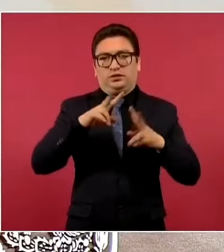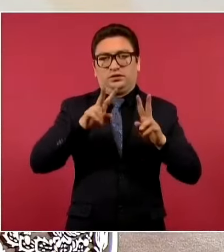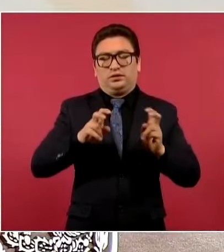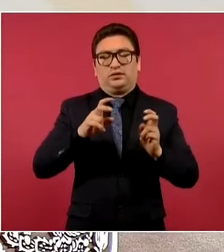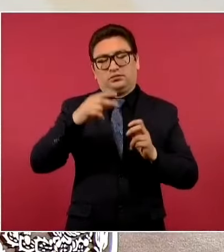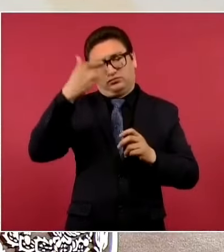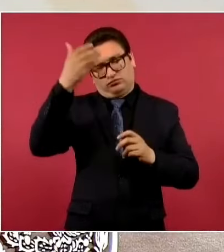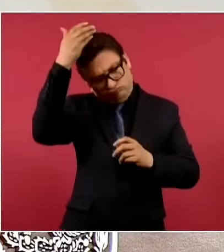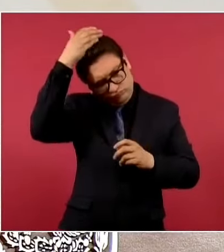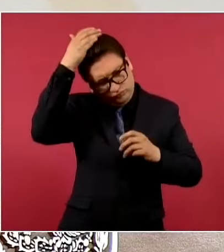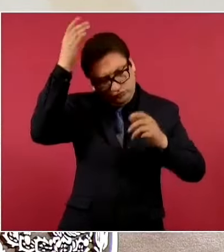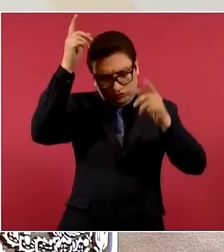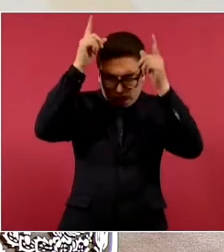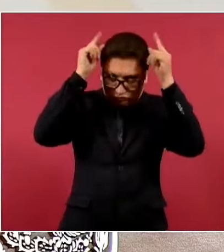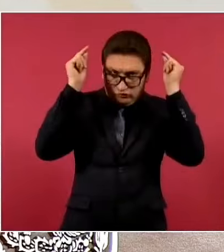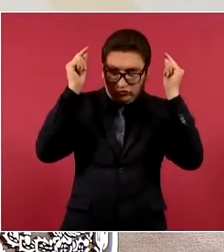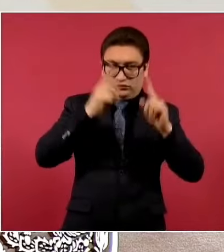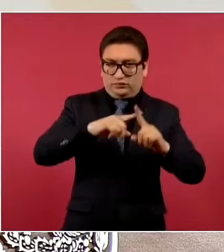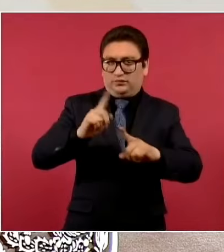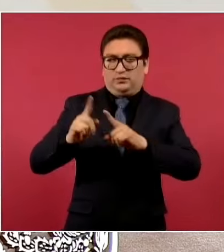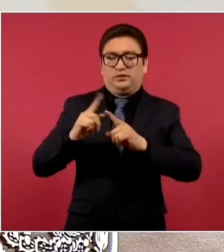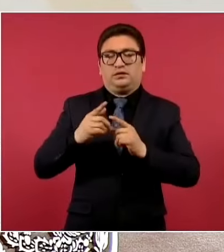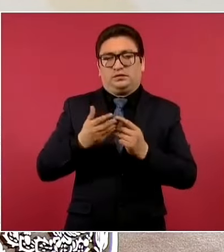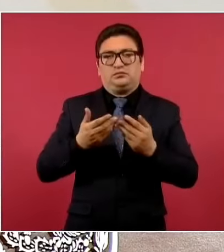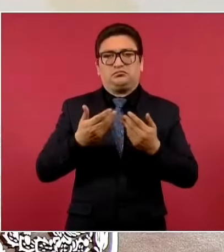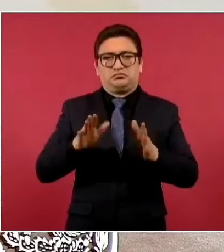enfermería. Se aperturaron